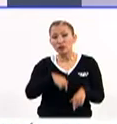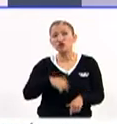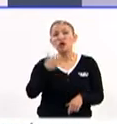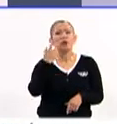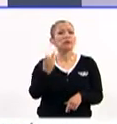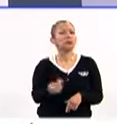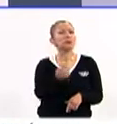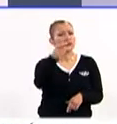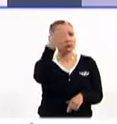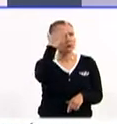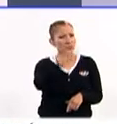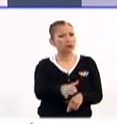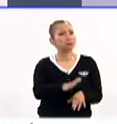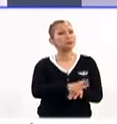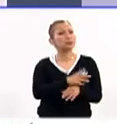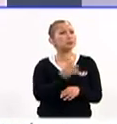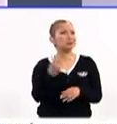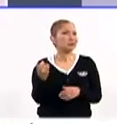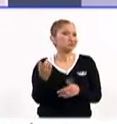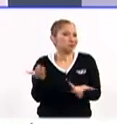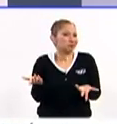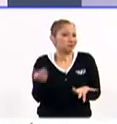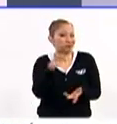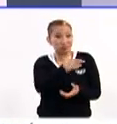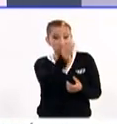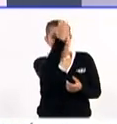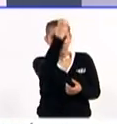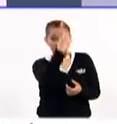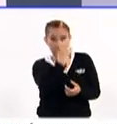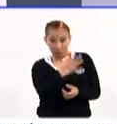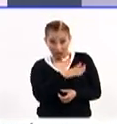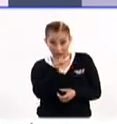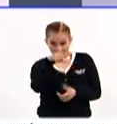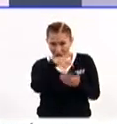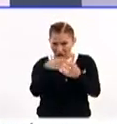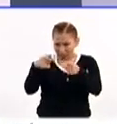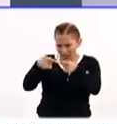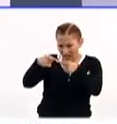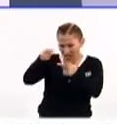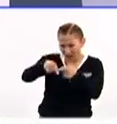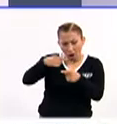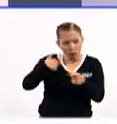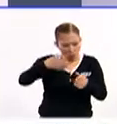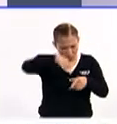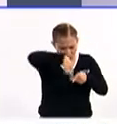quiero preguntarles, ¿saben por qué están, por ejemplo, los semáforos puestos donde están, los pasos